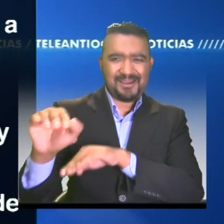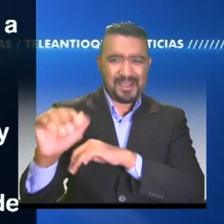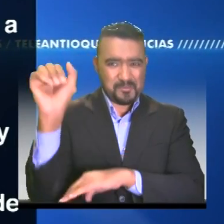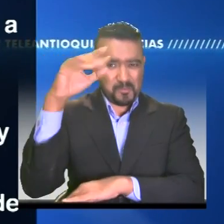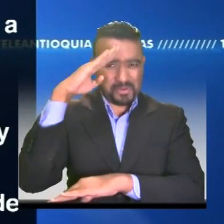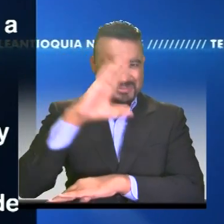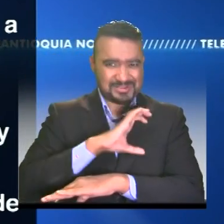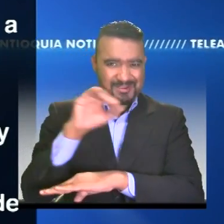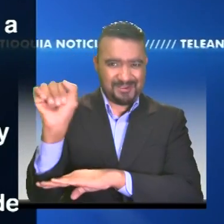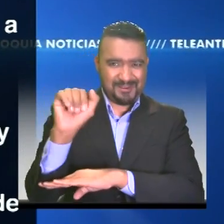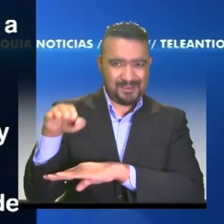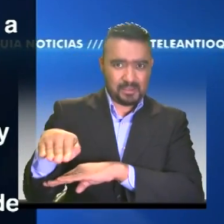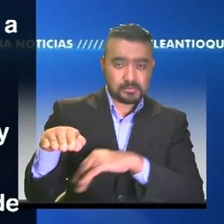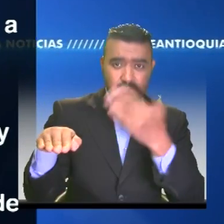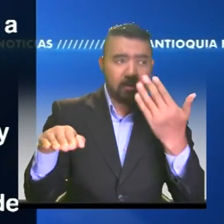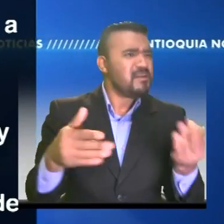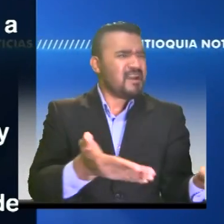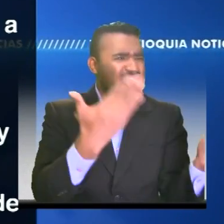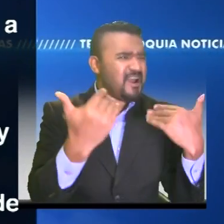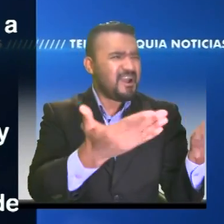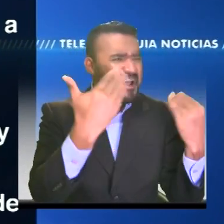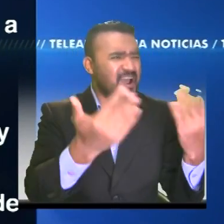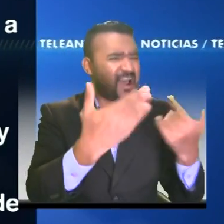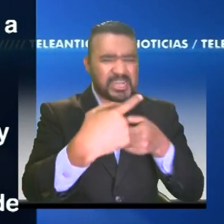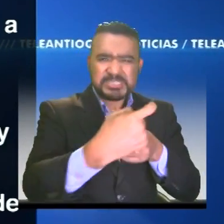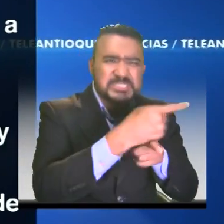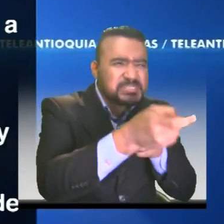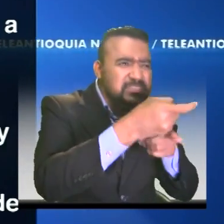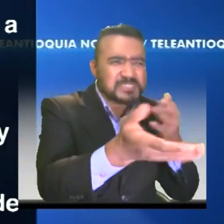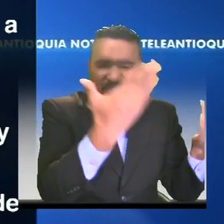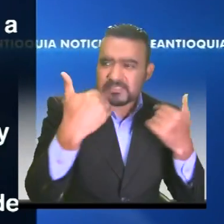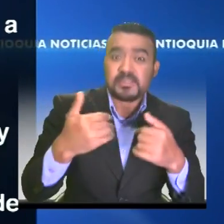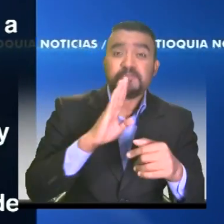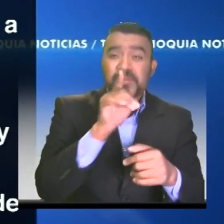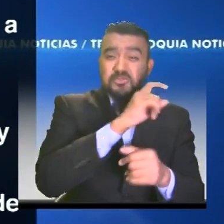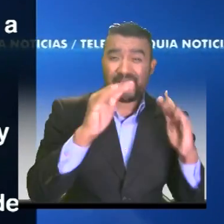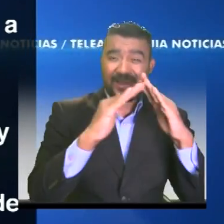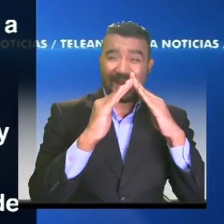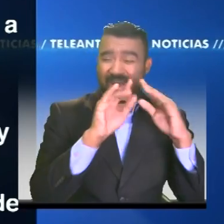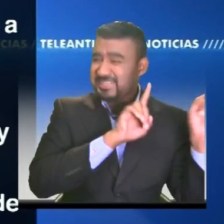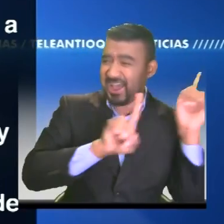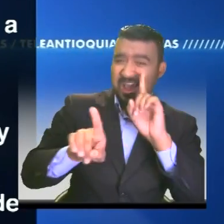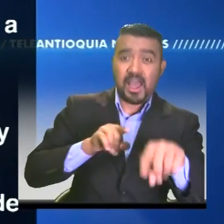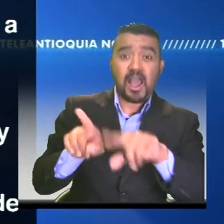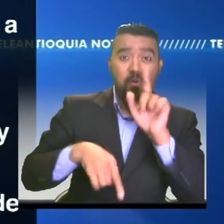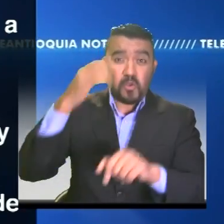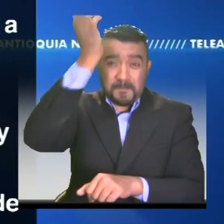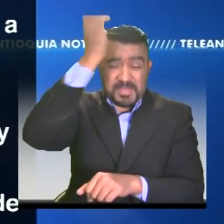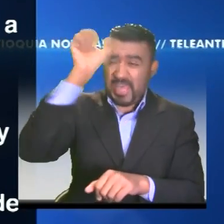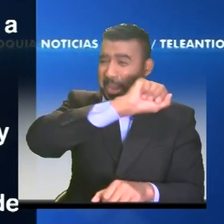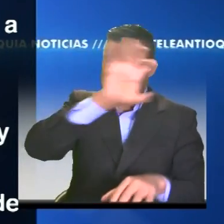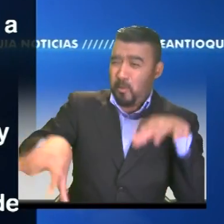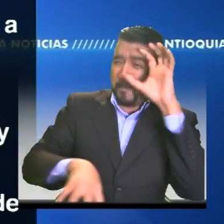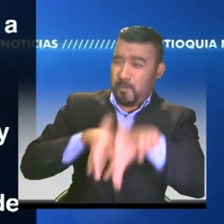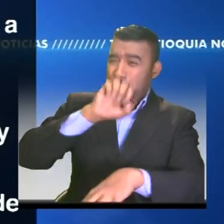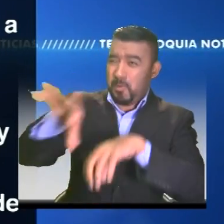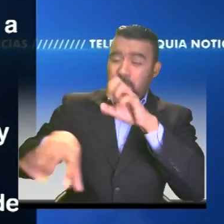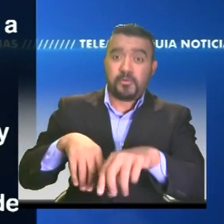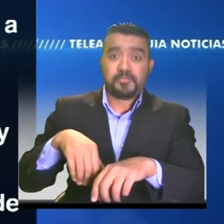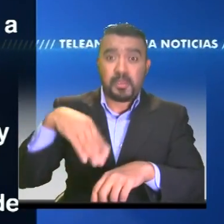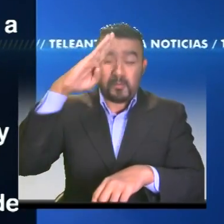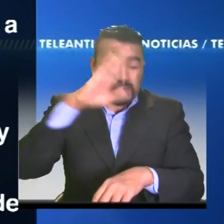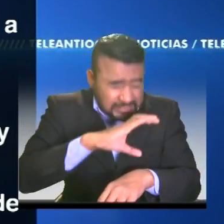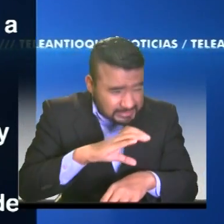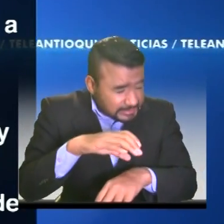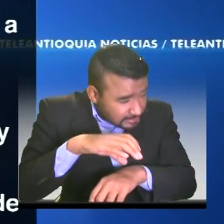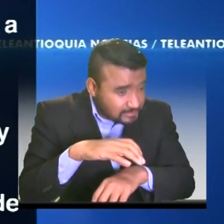demás ciudadanos a realizar una zonada, en donde salieron las personas de las casas y empezaron a lanzar piedras y objetos contundentes a los